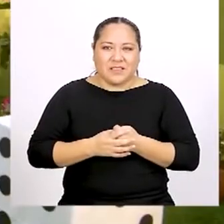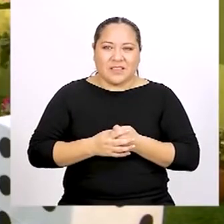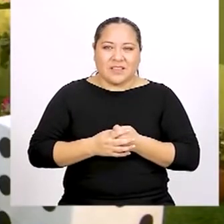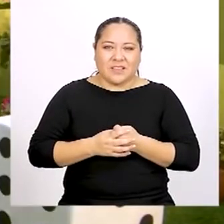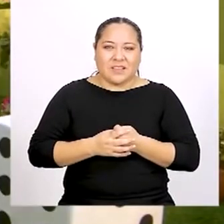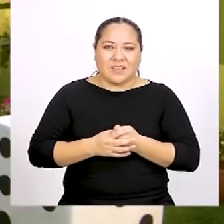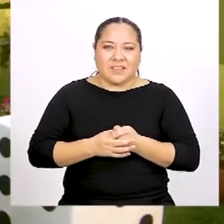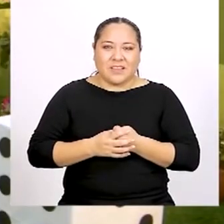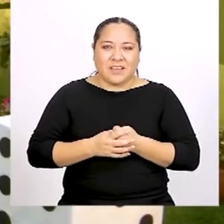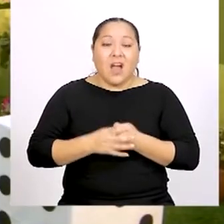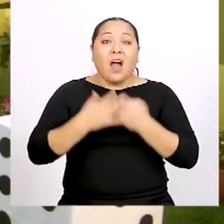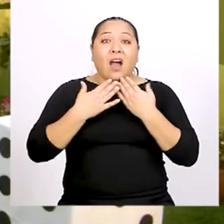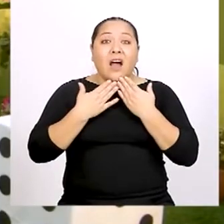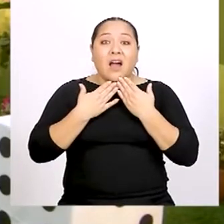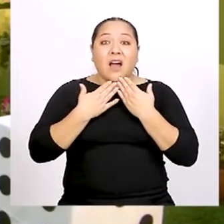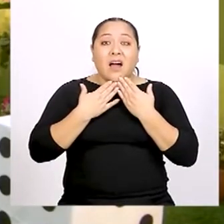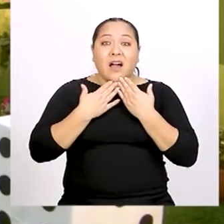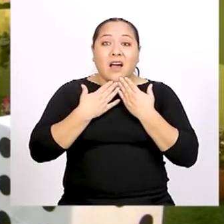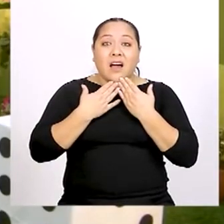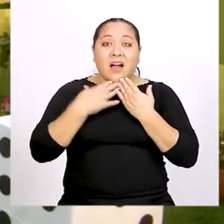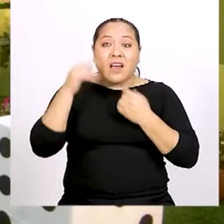¡Vamos! ¡Wop!